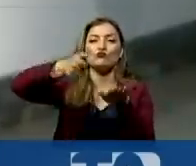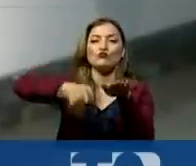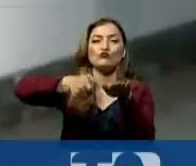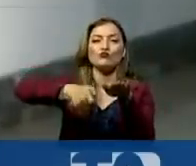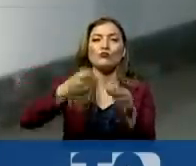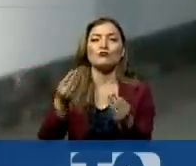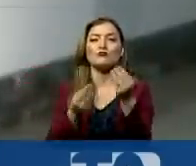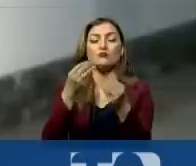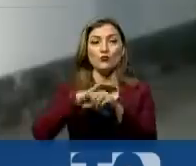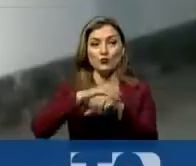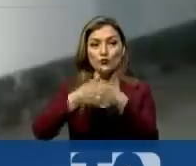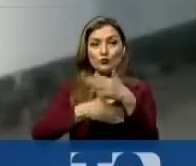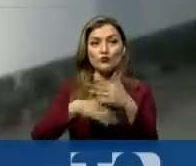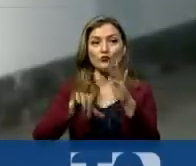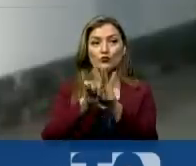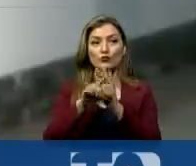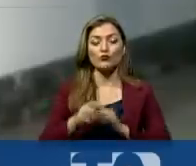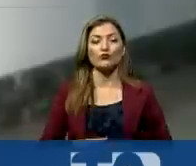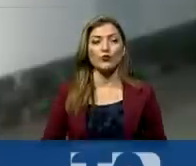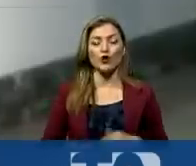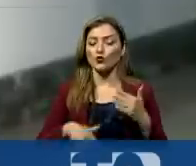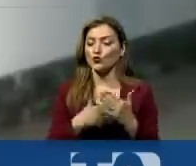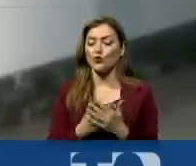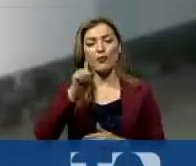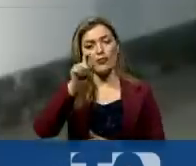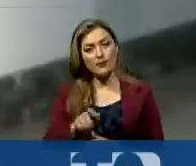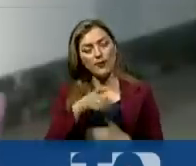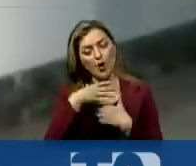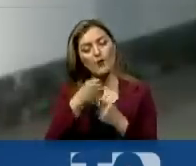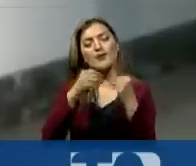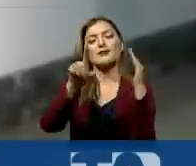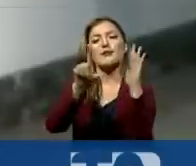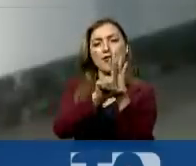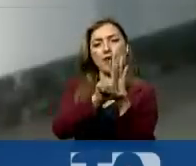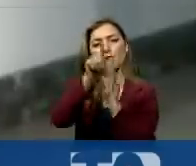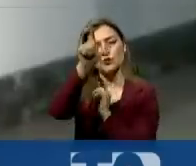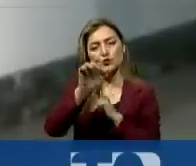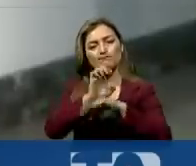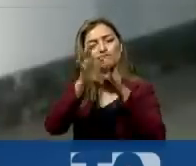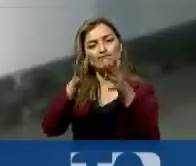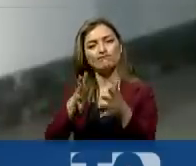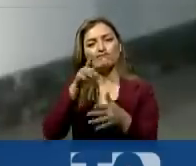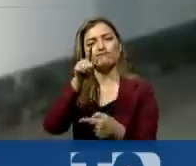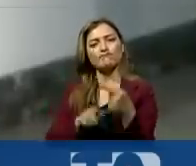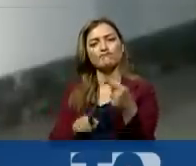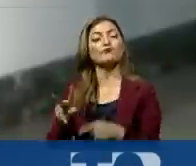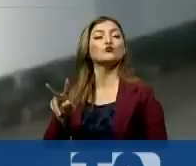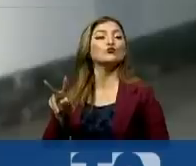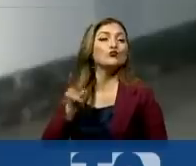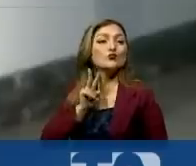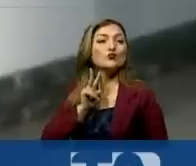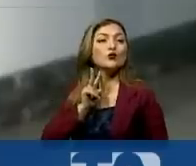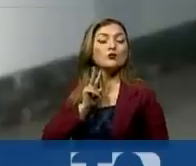porque nadie está por encima de la ley los ecuatorianos no podemos ser víctimas de